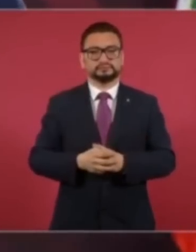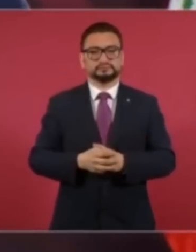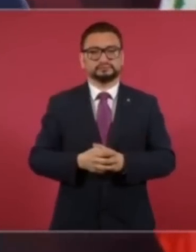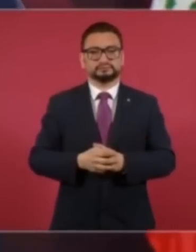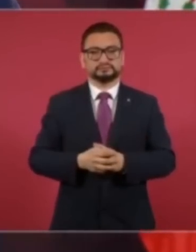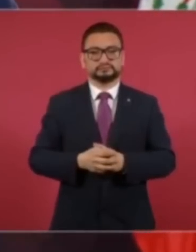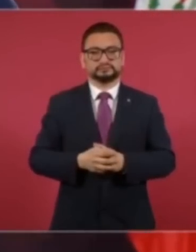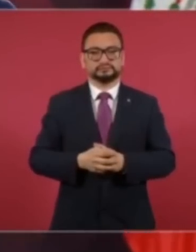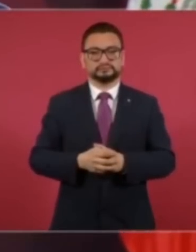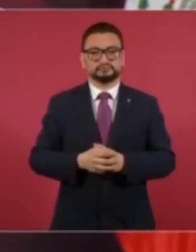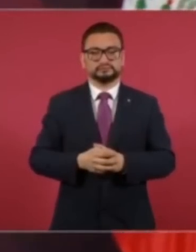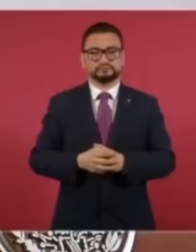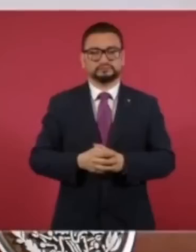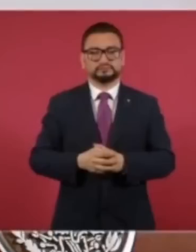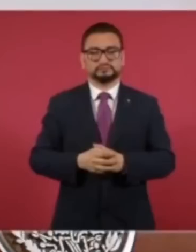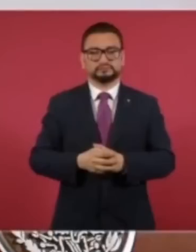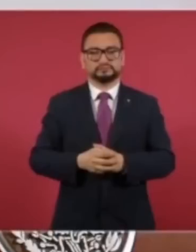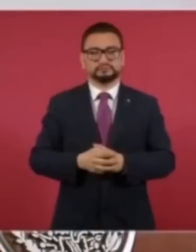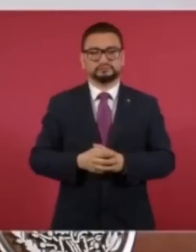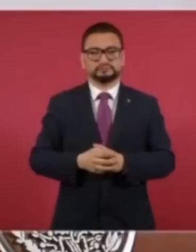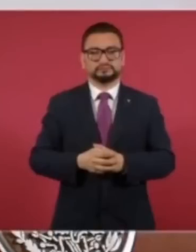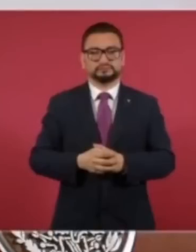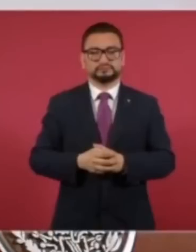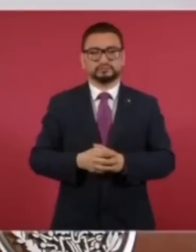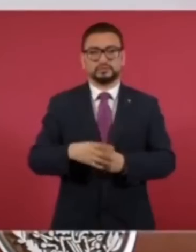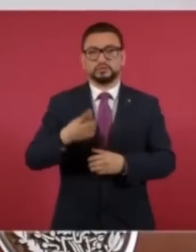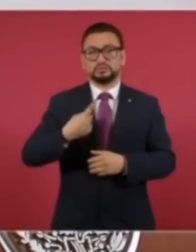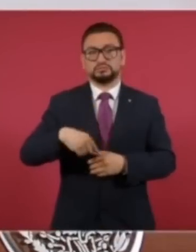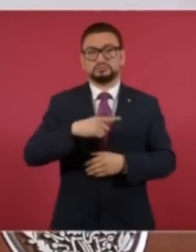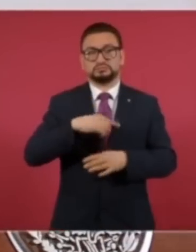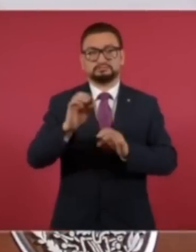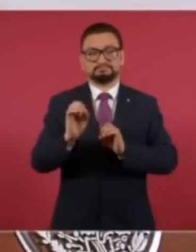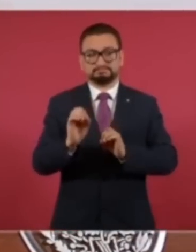darle vuelta a la página